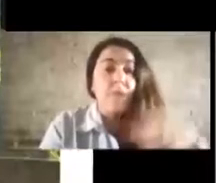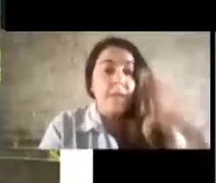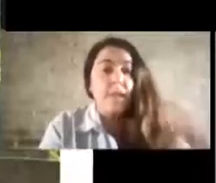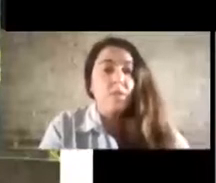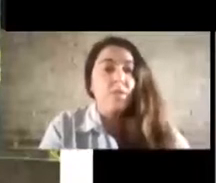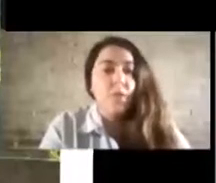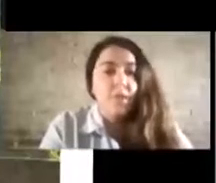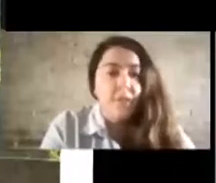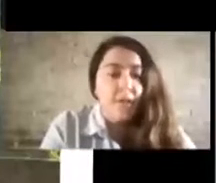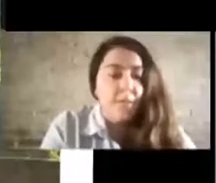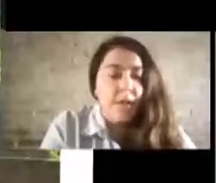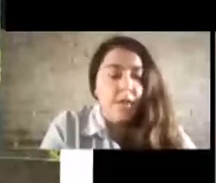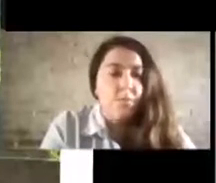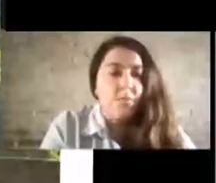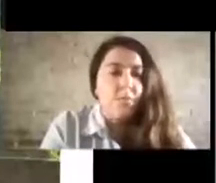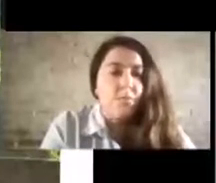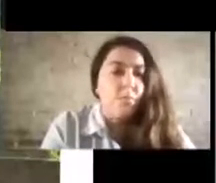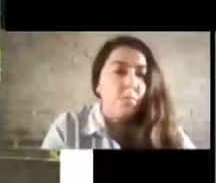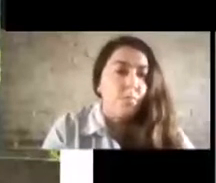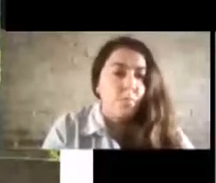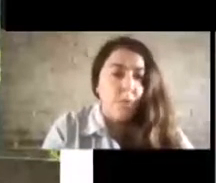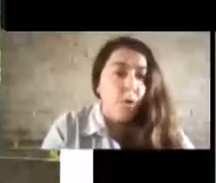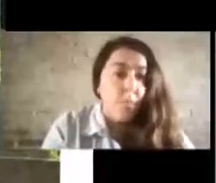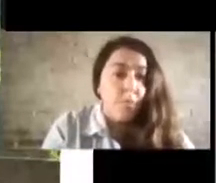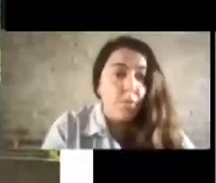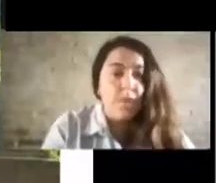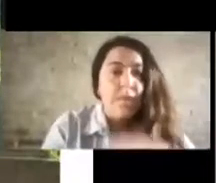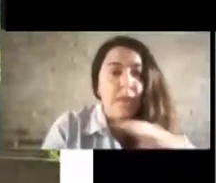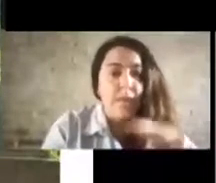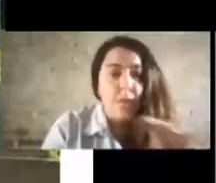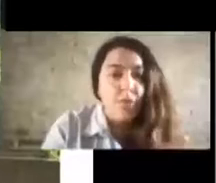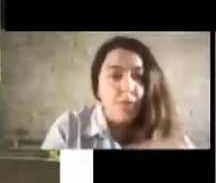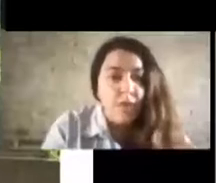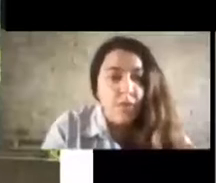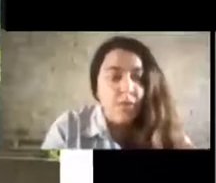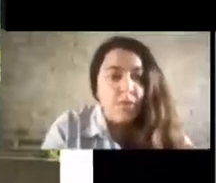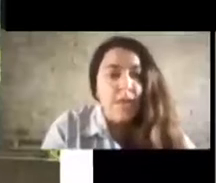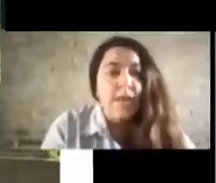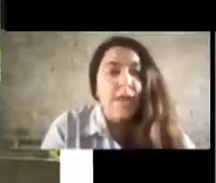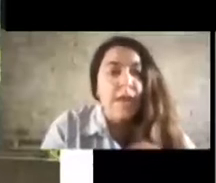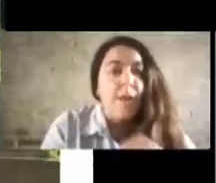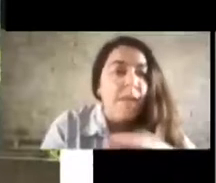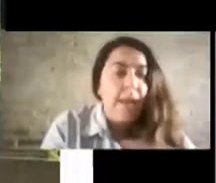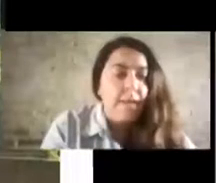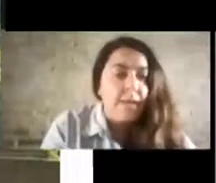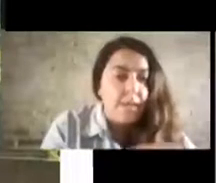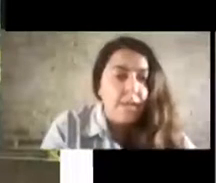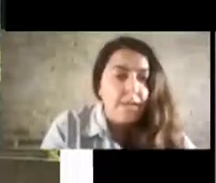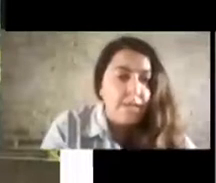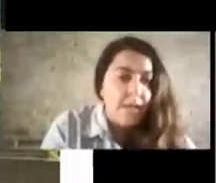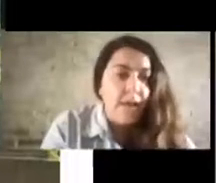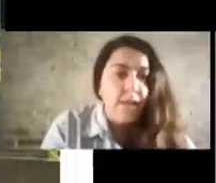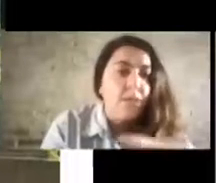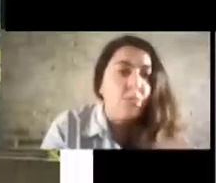vamos teniendo siempre un compost de uno de estos apilables, ¿sí?